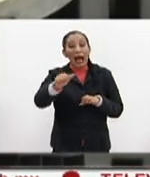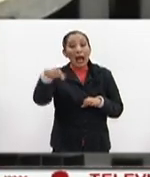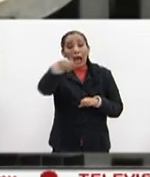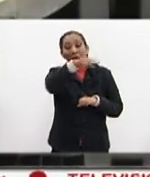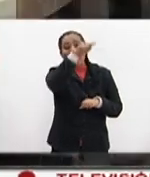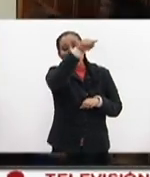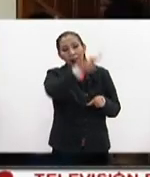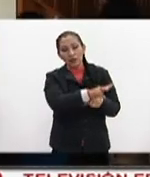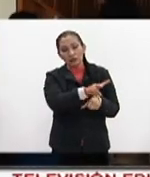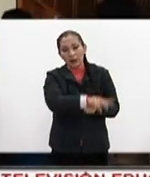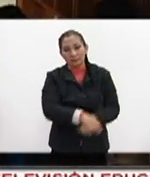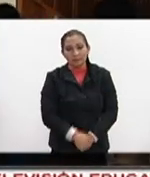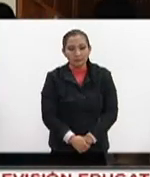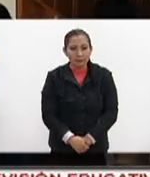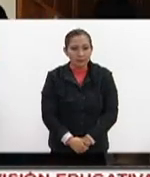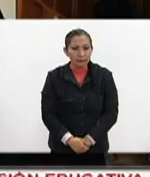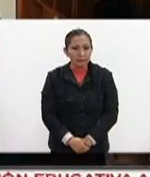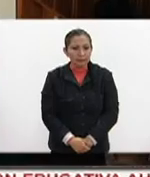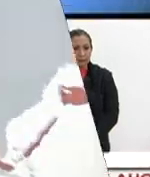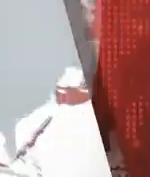Esto allá en Venezuela.